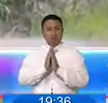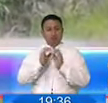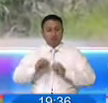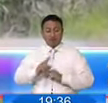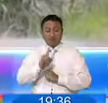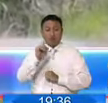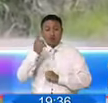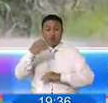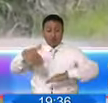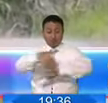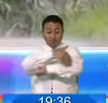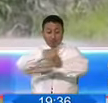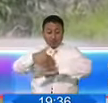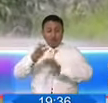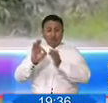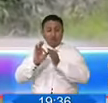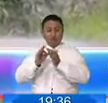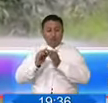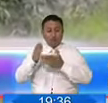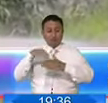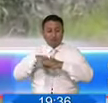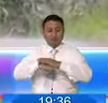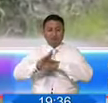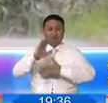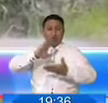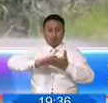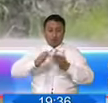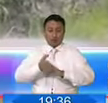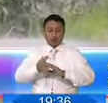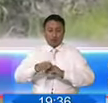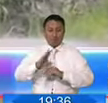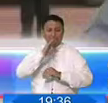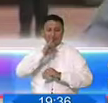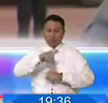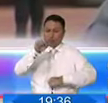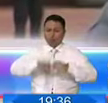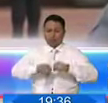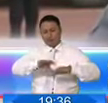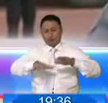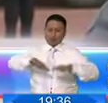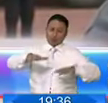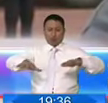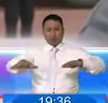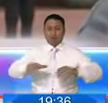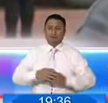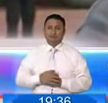única vía que es el acceso de la comunidad a la ciudad que permanece siempre en mal estado